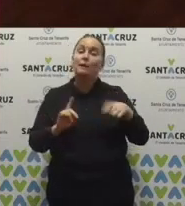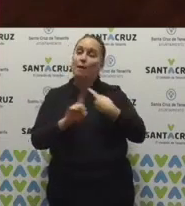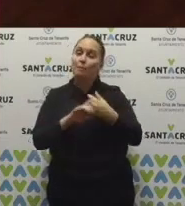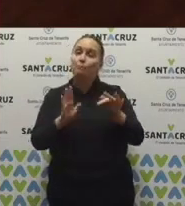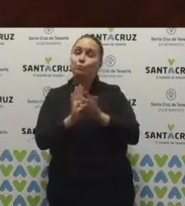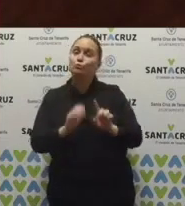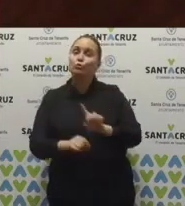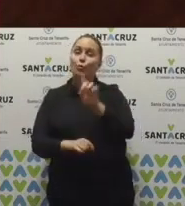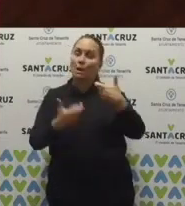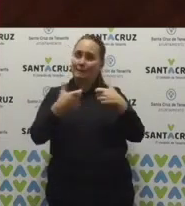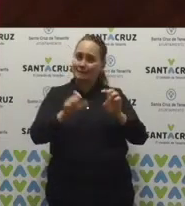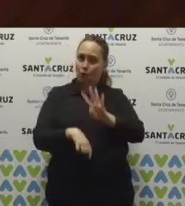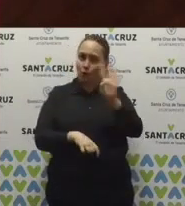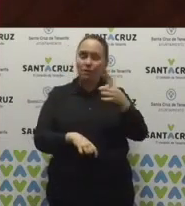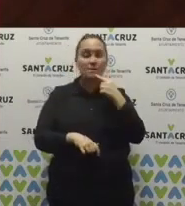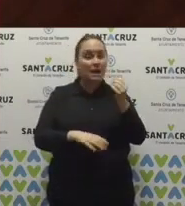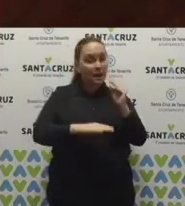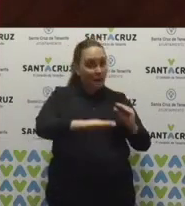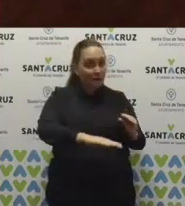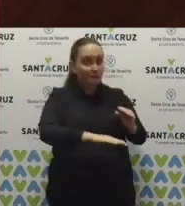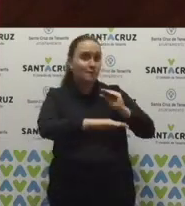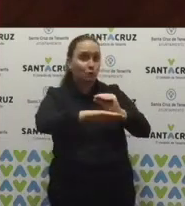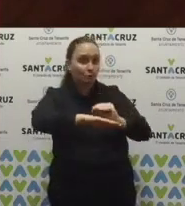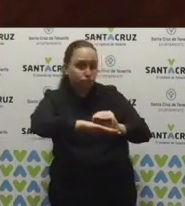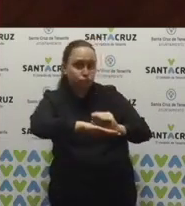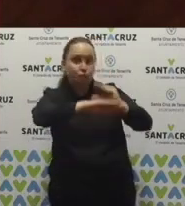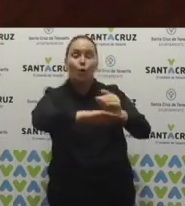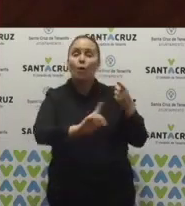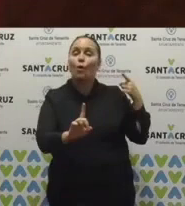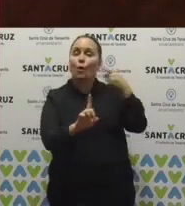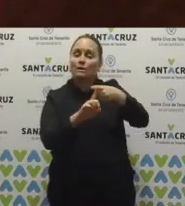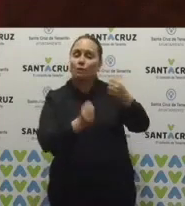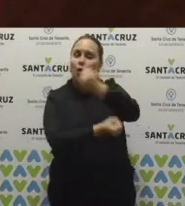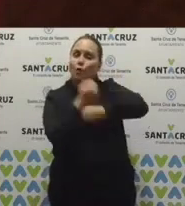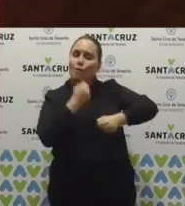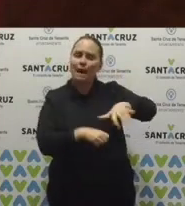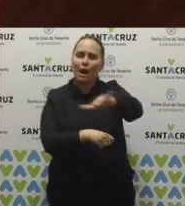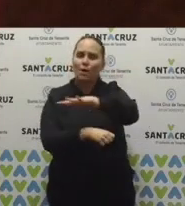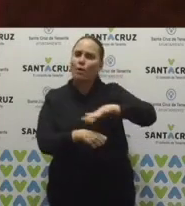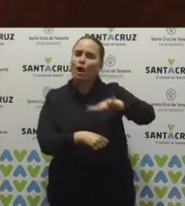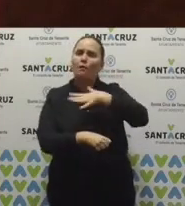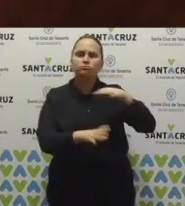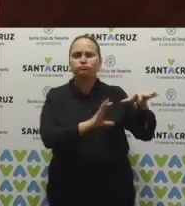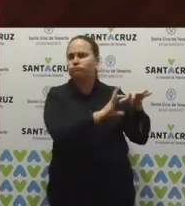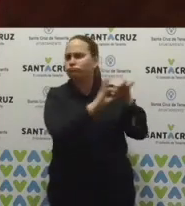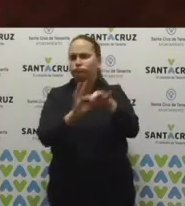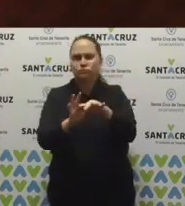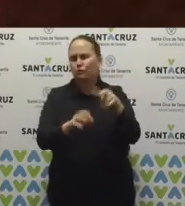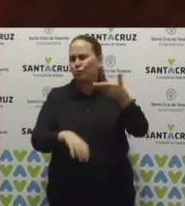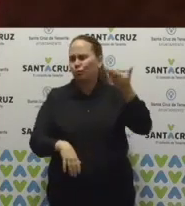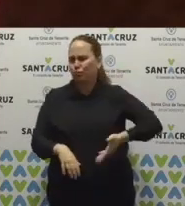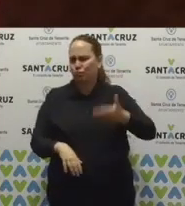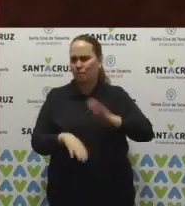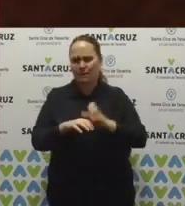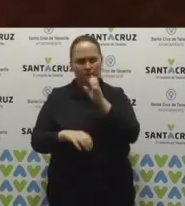cuando hablamos de que la inversión para indemnizar la economía local jugará un papel determinante en los próximos años a mí la